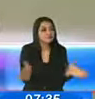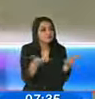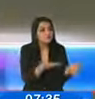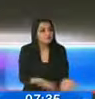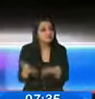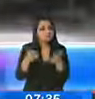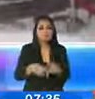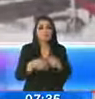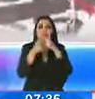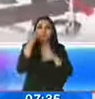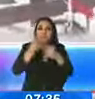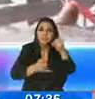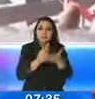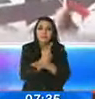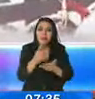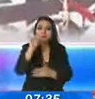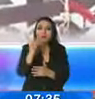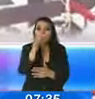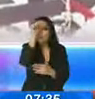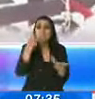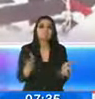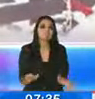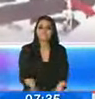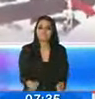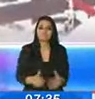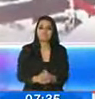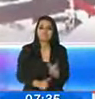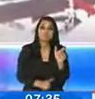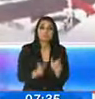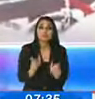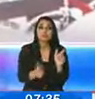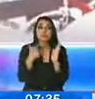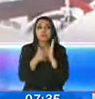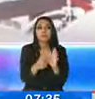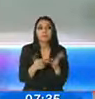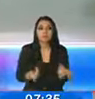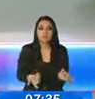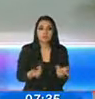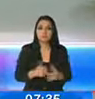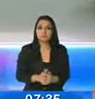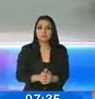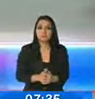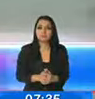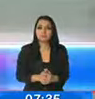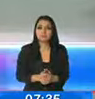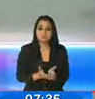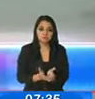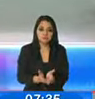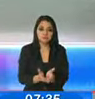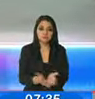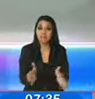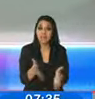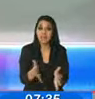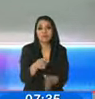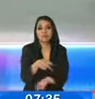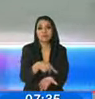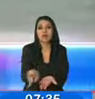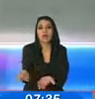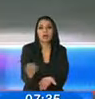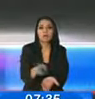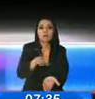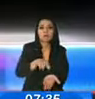de semana. Ahorita las personas que no tienen, mejor dicho, sus canoas de motor, ellos tienen que pagar para que los